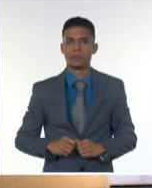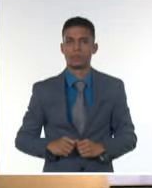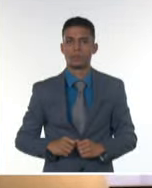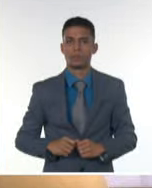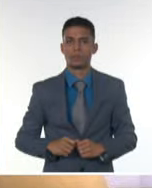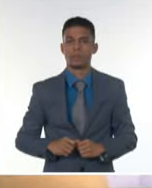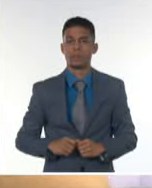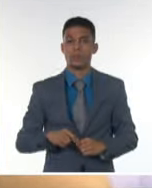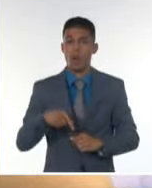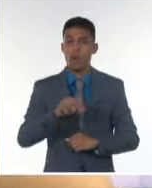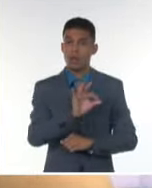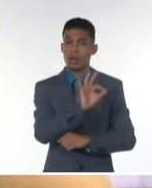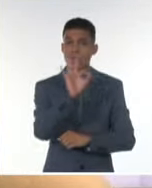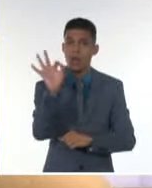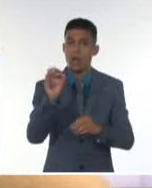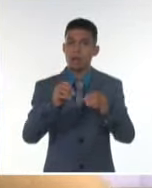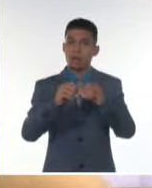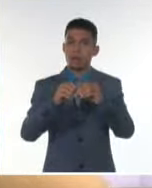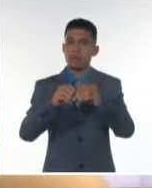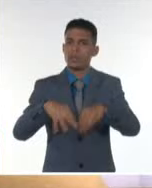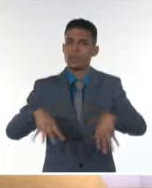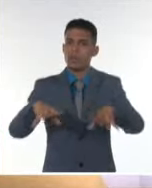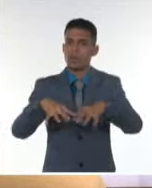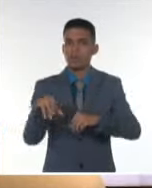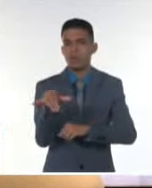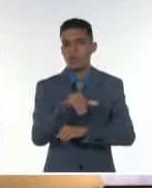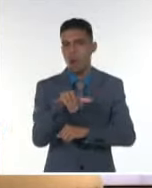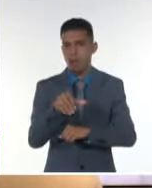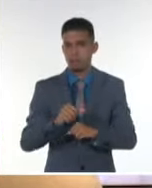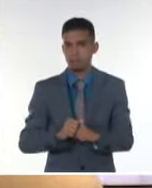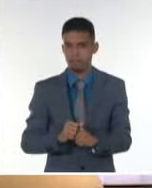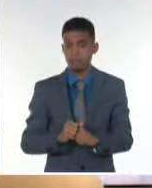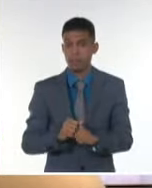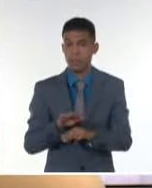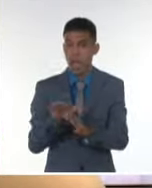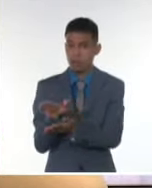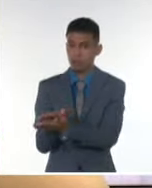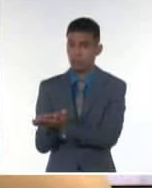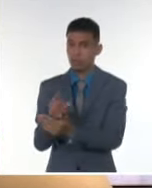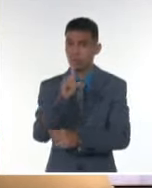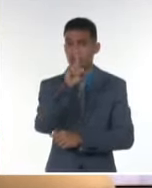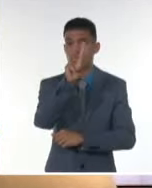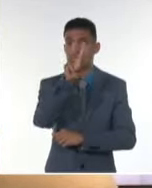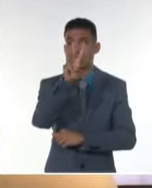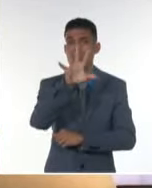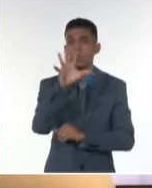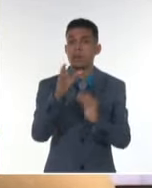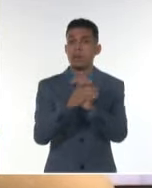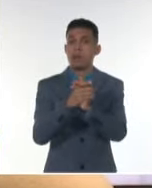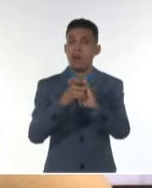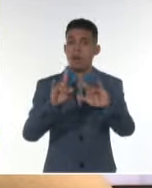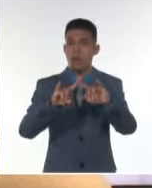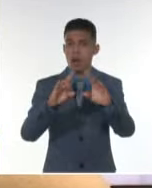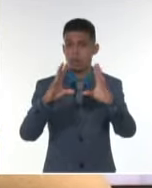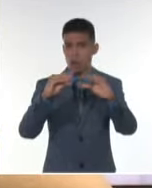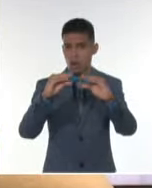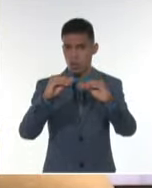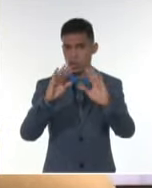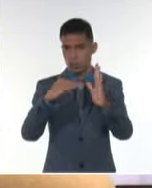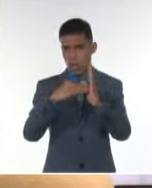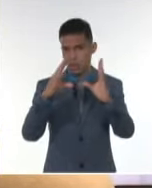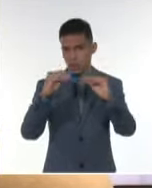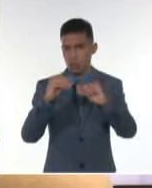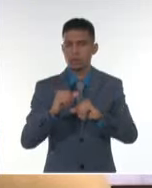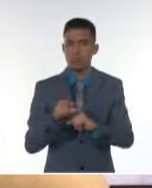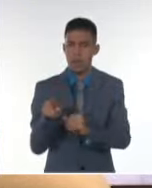Para el día de hoy tenemos una condición muy similar. Tenemos previsto una reserva de 135 megawatts en el horario de máxima demanda, quiere decir que no vamos a